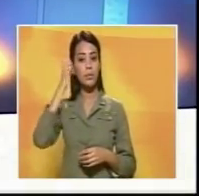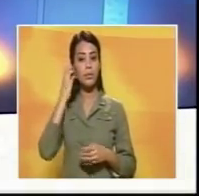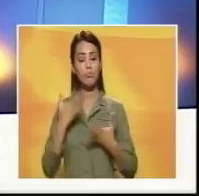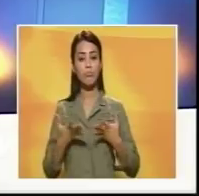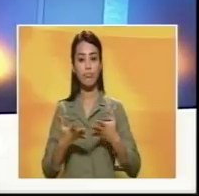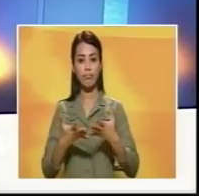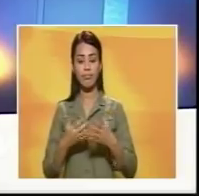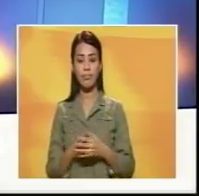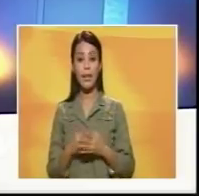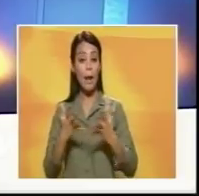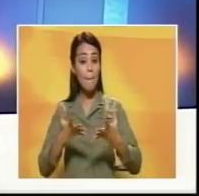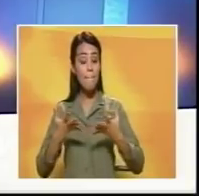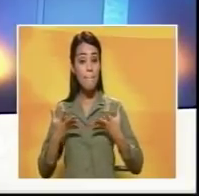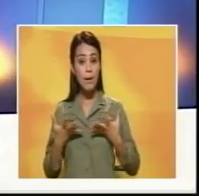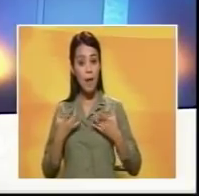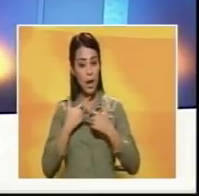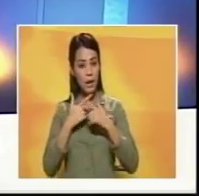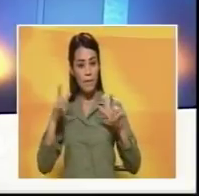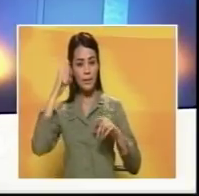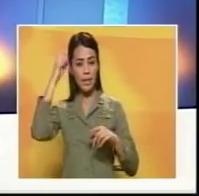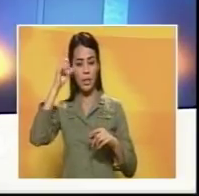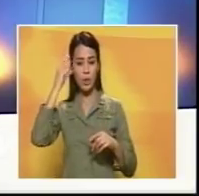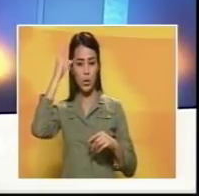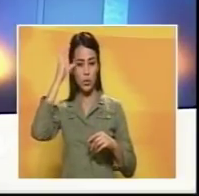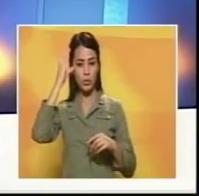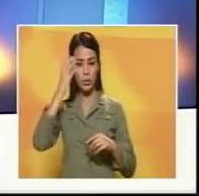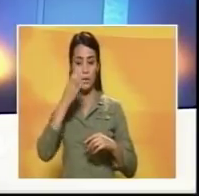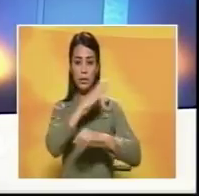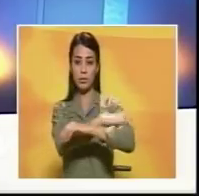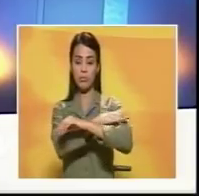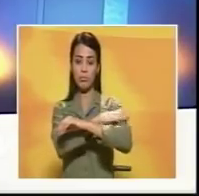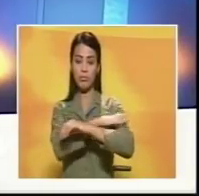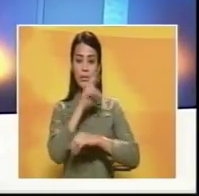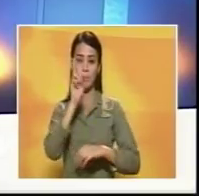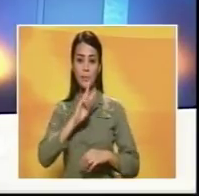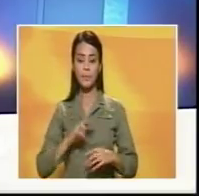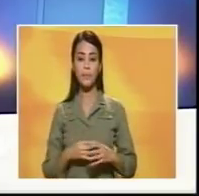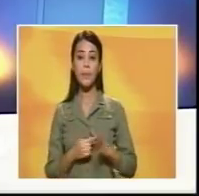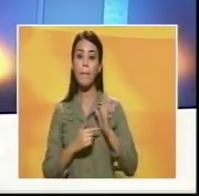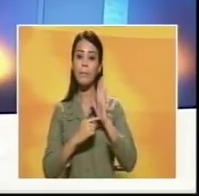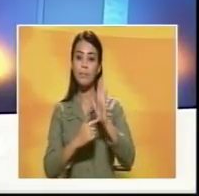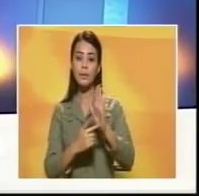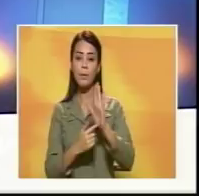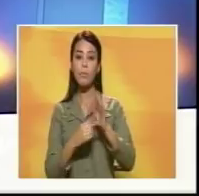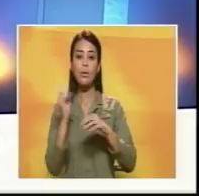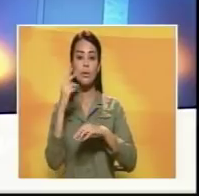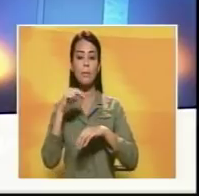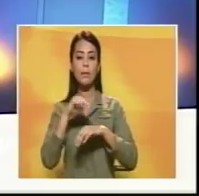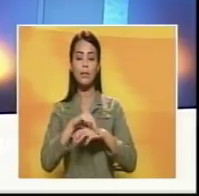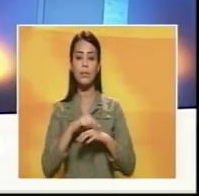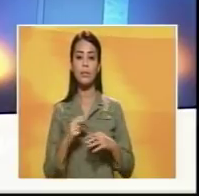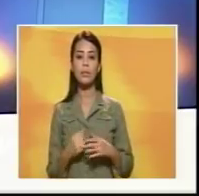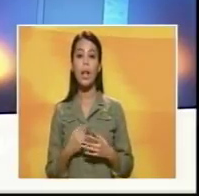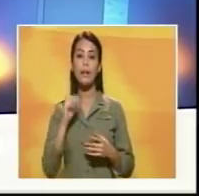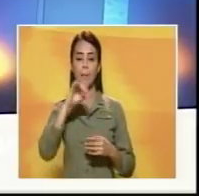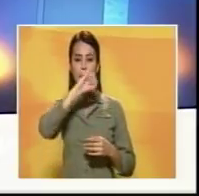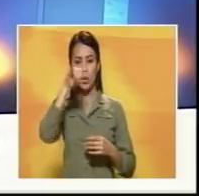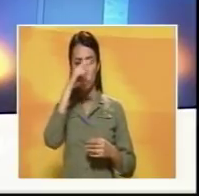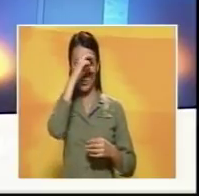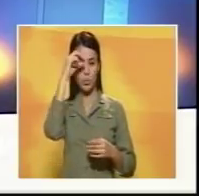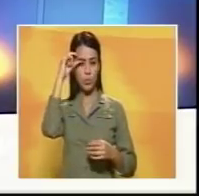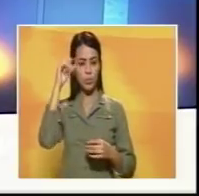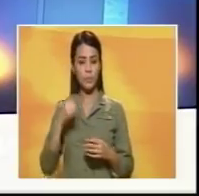premio Sájarov a la libertad de conciencia a la oposición venezolana representada por la Asamblea Nacional y su presidente Julio Borges, así como